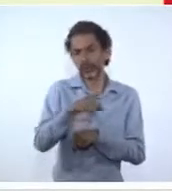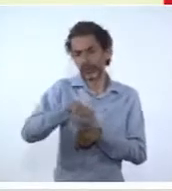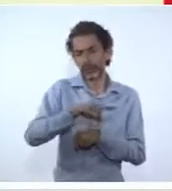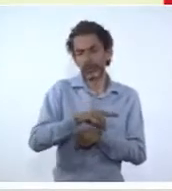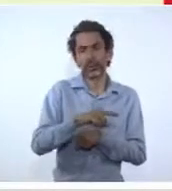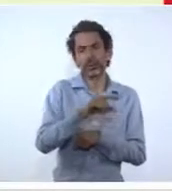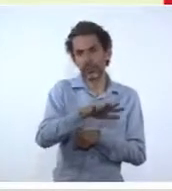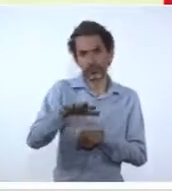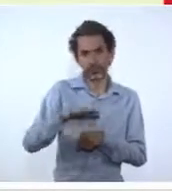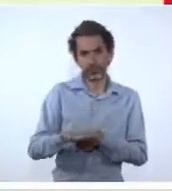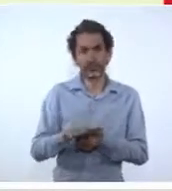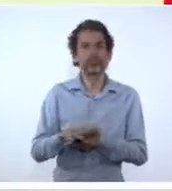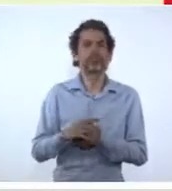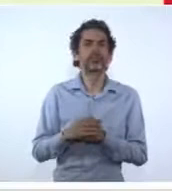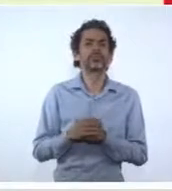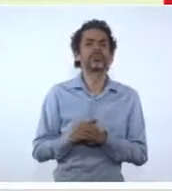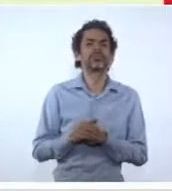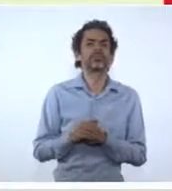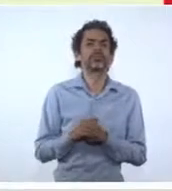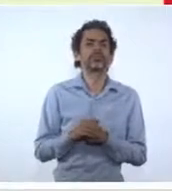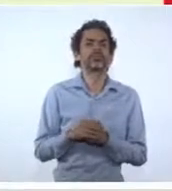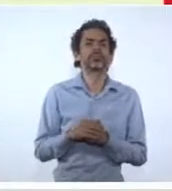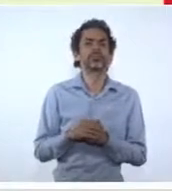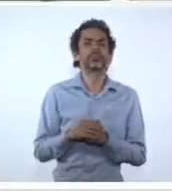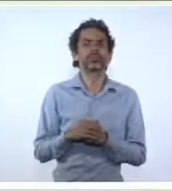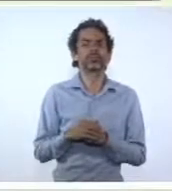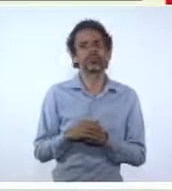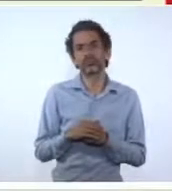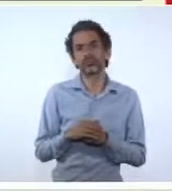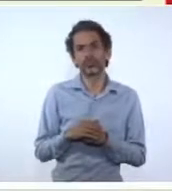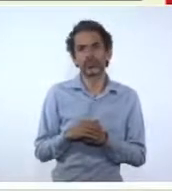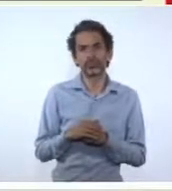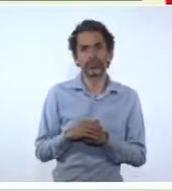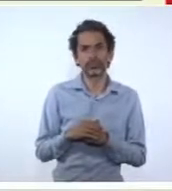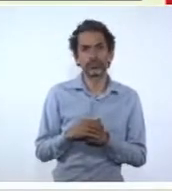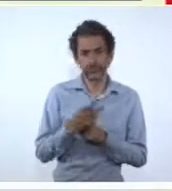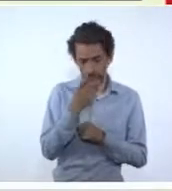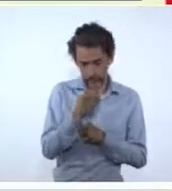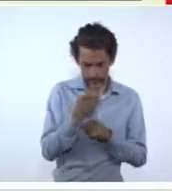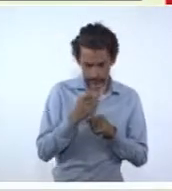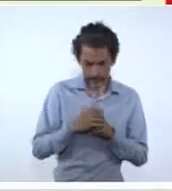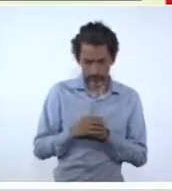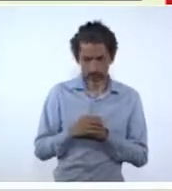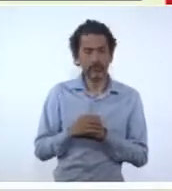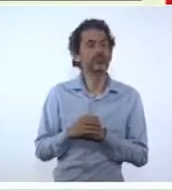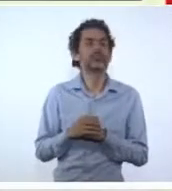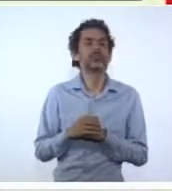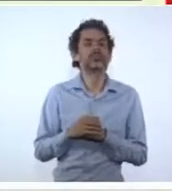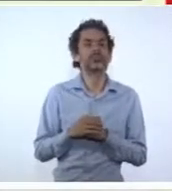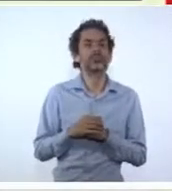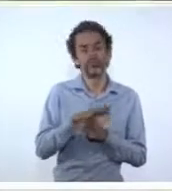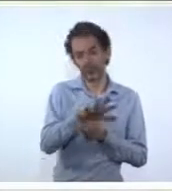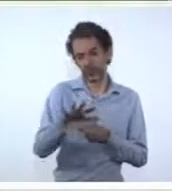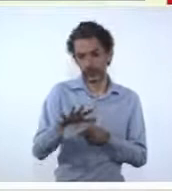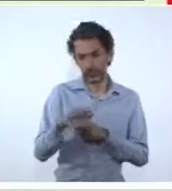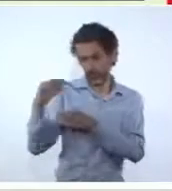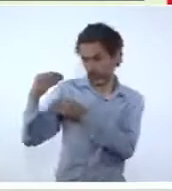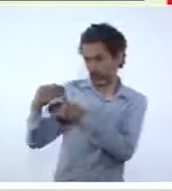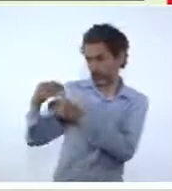34 colonias de atención prioritaria en la ciudad. Y estas son las colonias. ¿Lo pasamos?